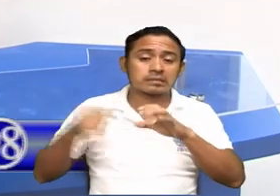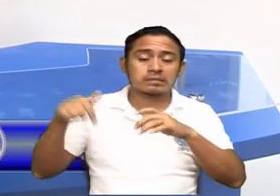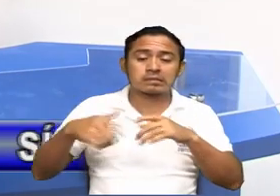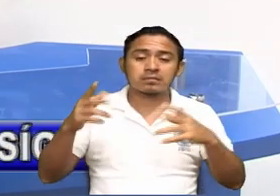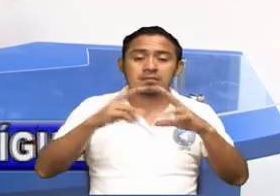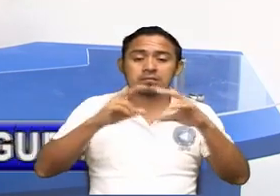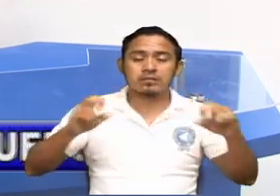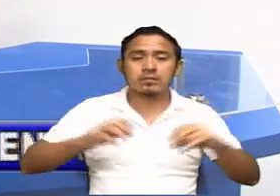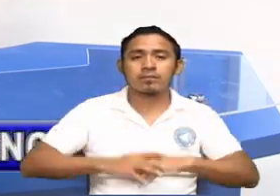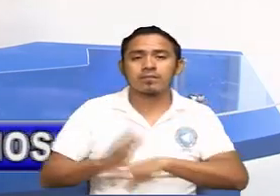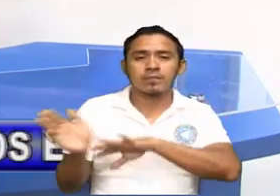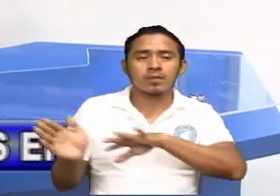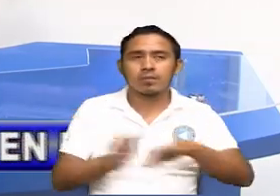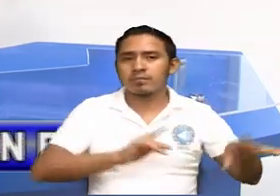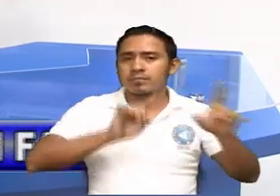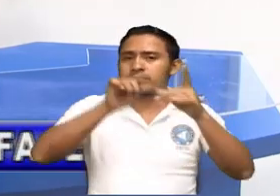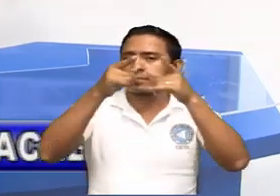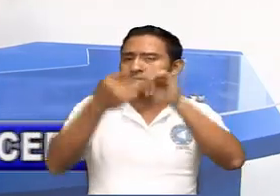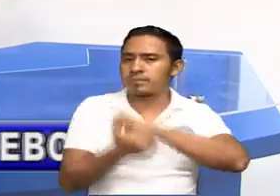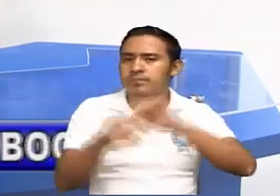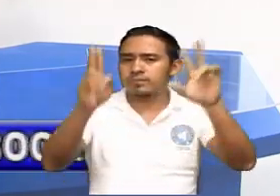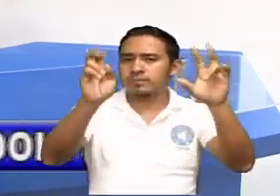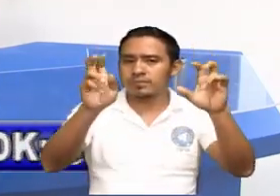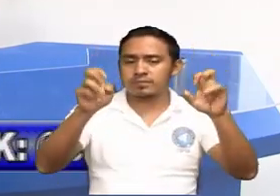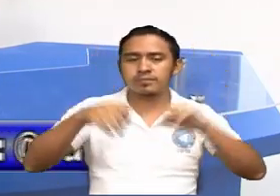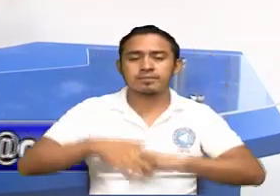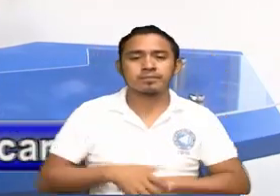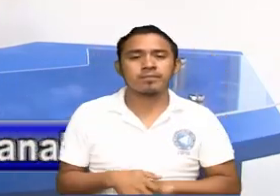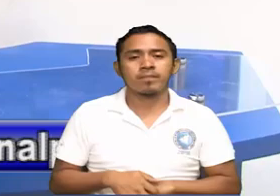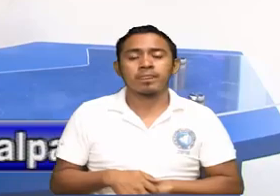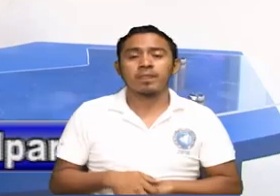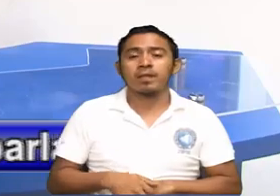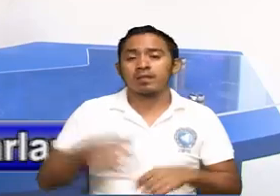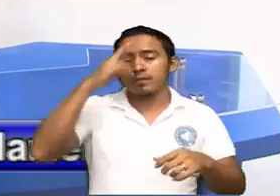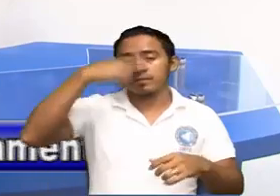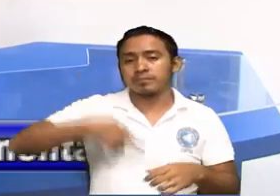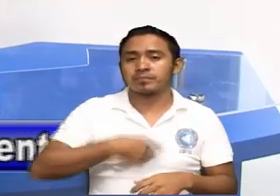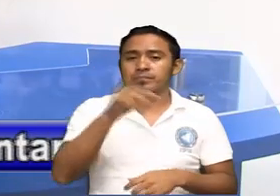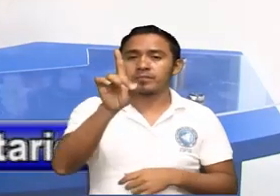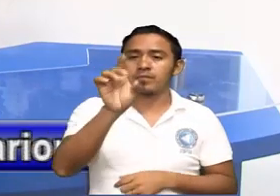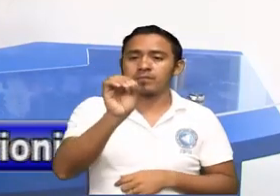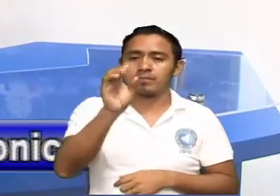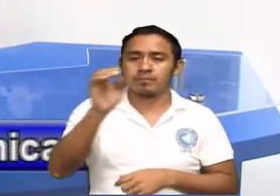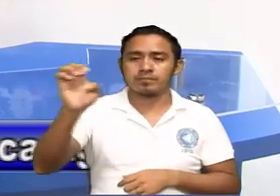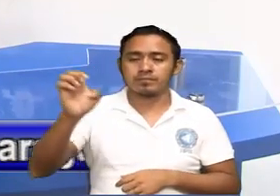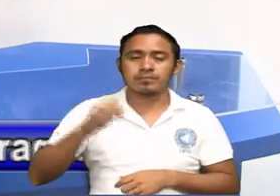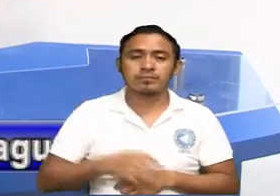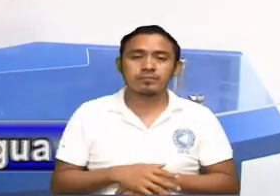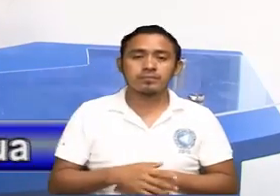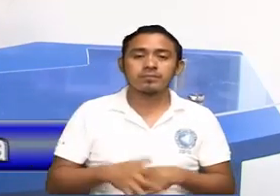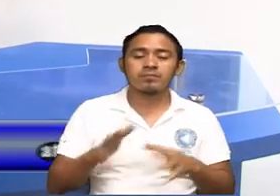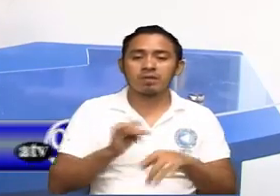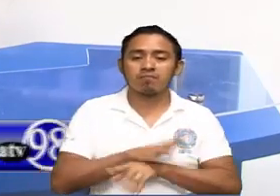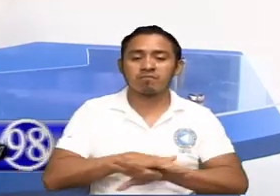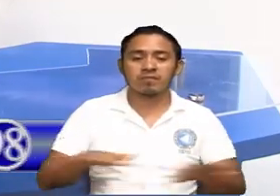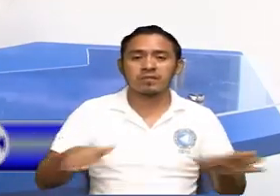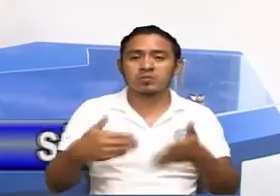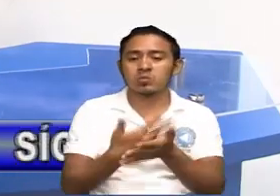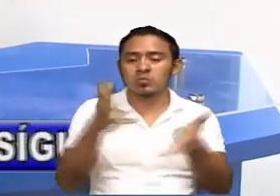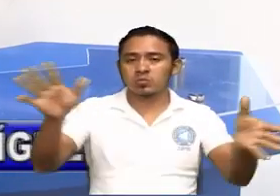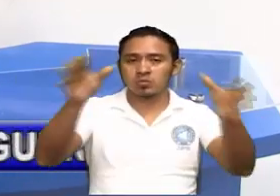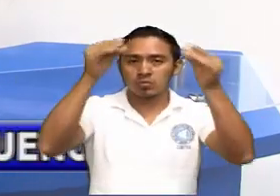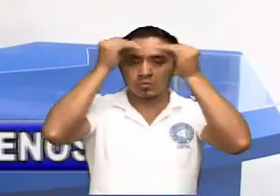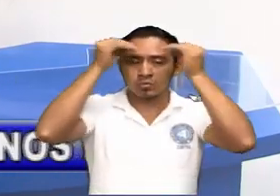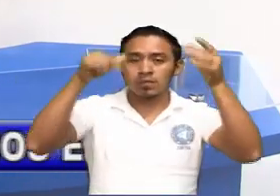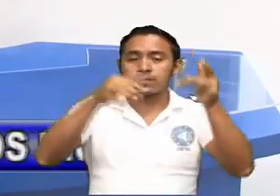país. Tenemos que cambiar totalmente de tema porque la Dirección de Operaciones Especiales de la Policía Nacional ha concluido un nuevo curso, el